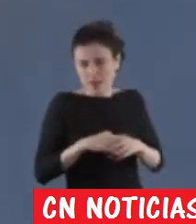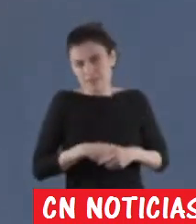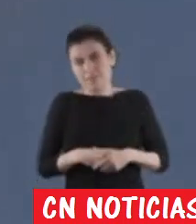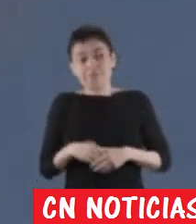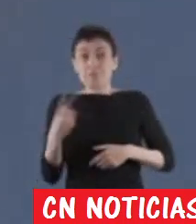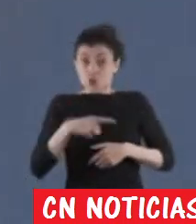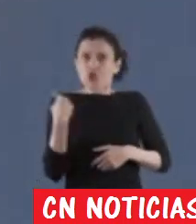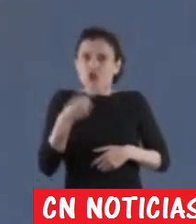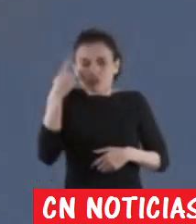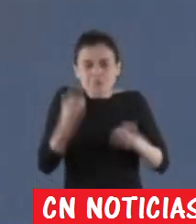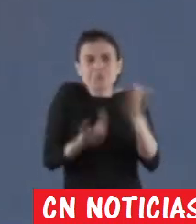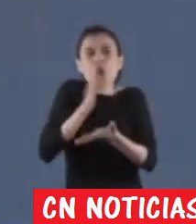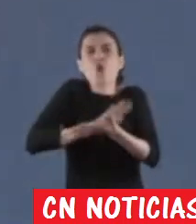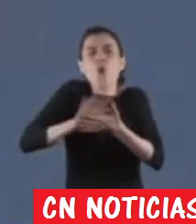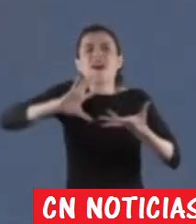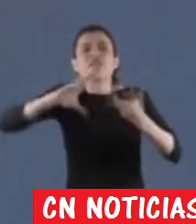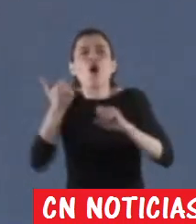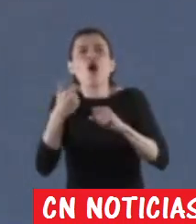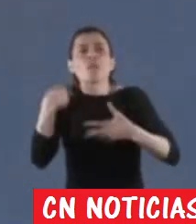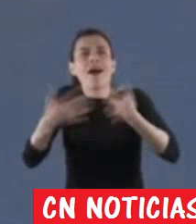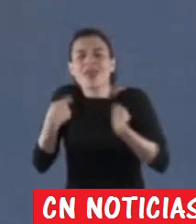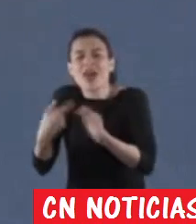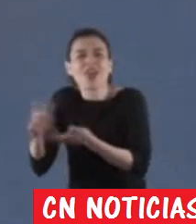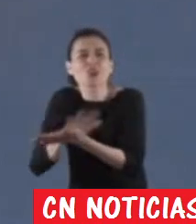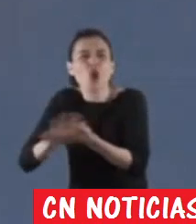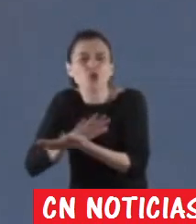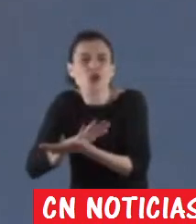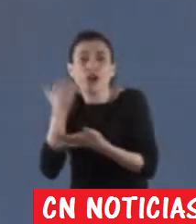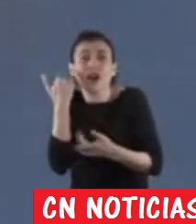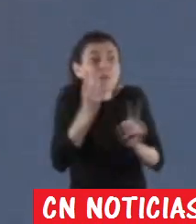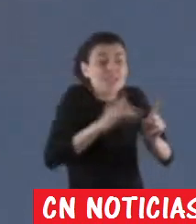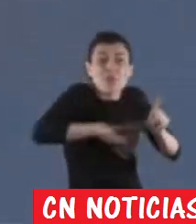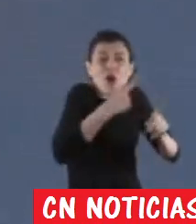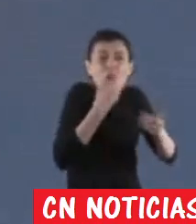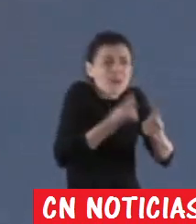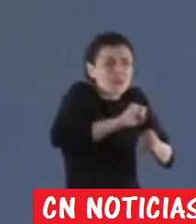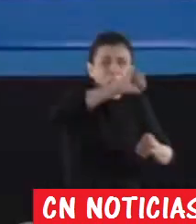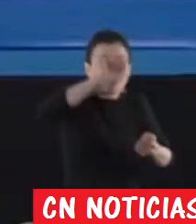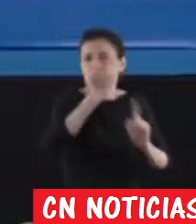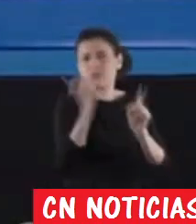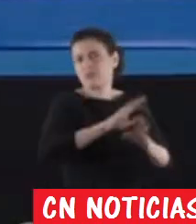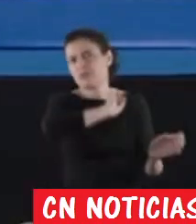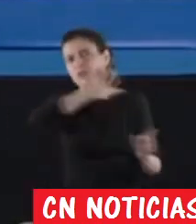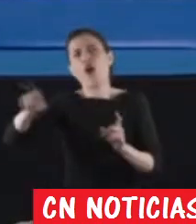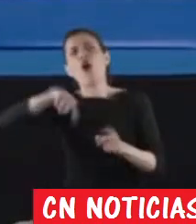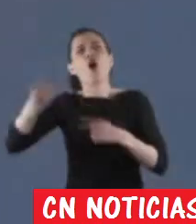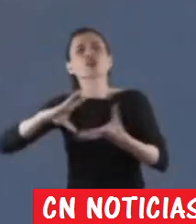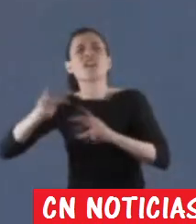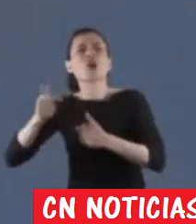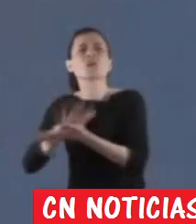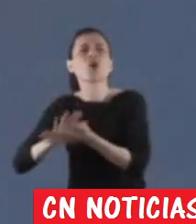generar las alternativas que necesitamos para que los precios sean los precios justos. Los que ven acá, los que contaba Martín